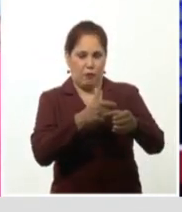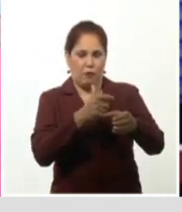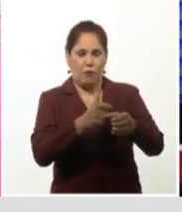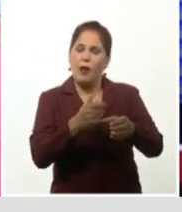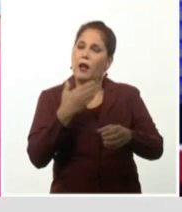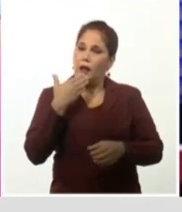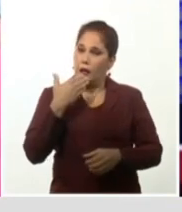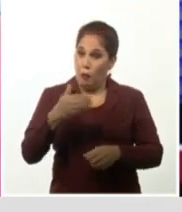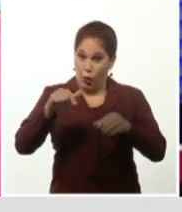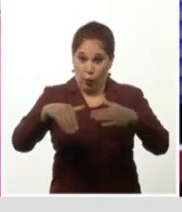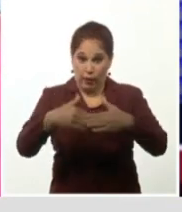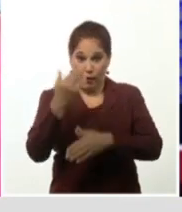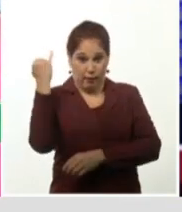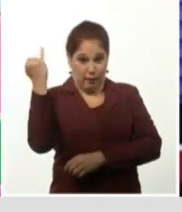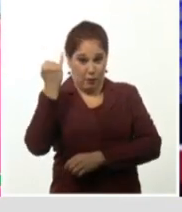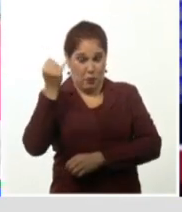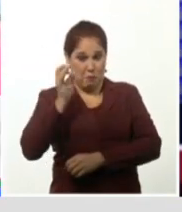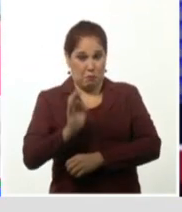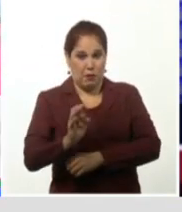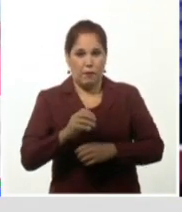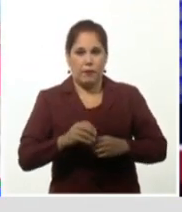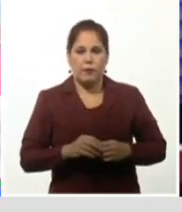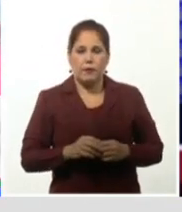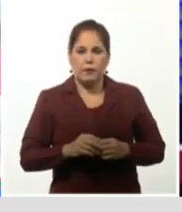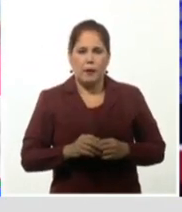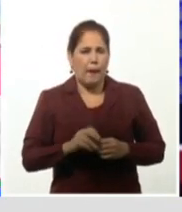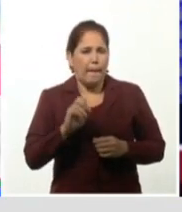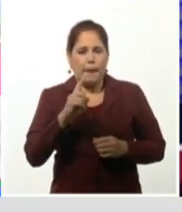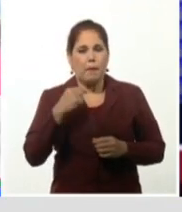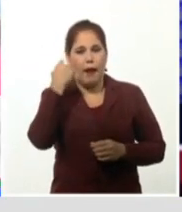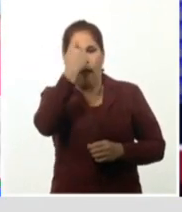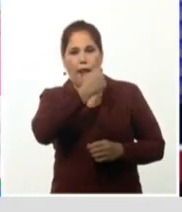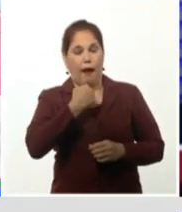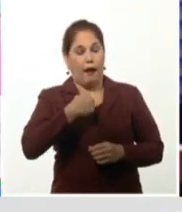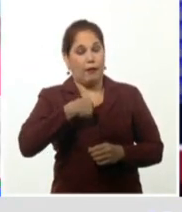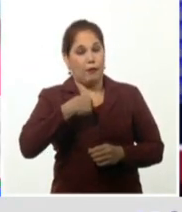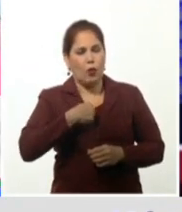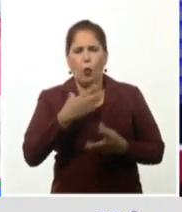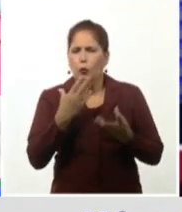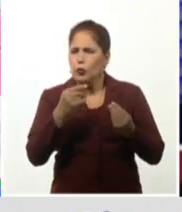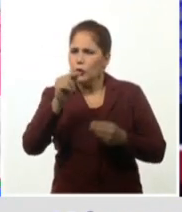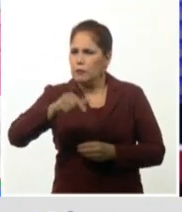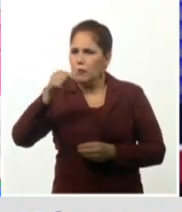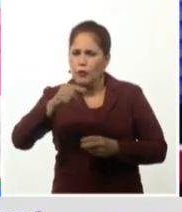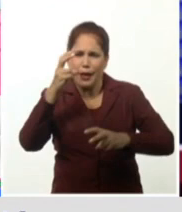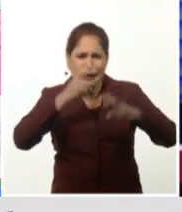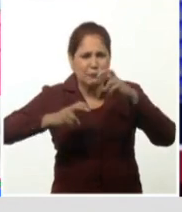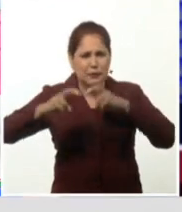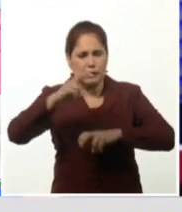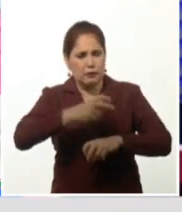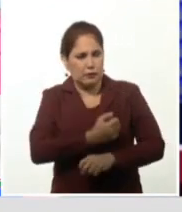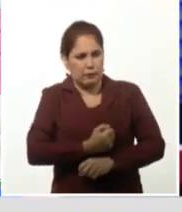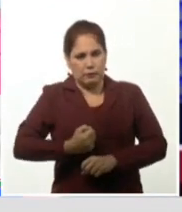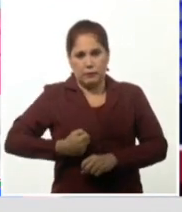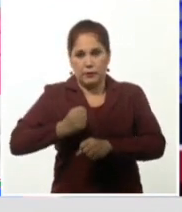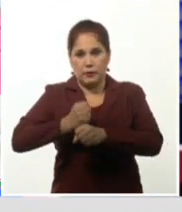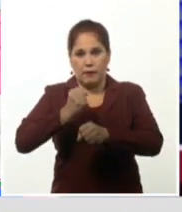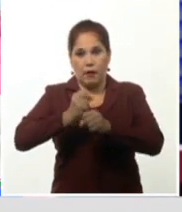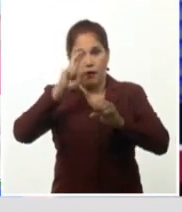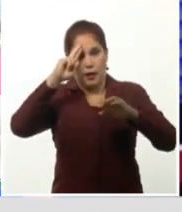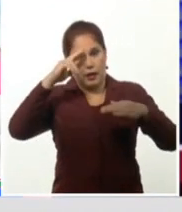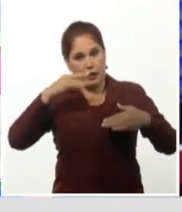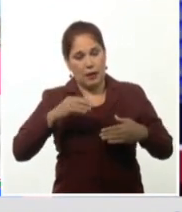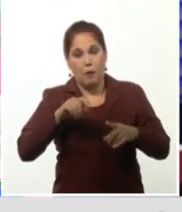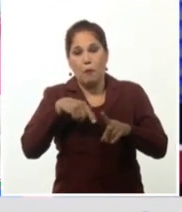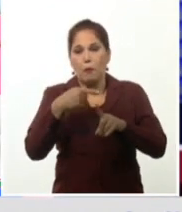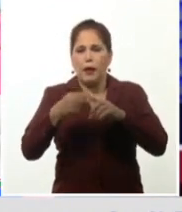mucho estar aquí siendo la cara de cientos y cientos de trabajadores,